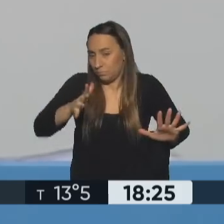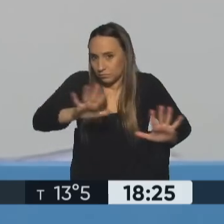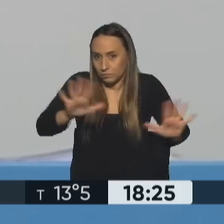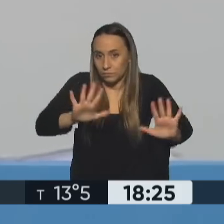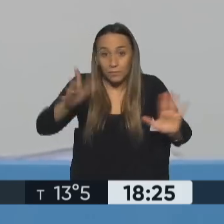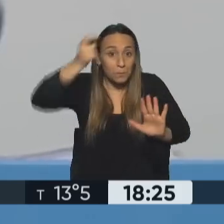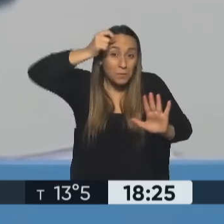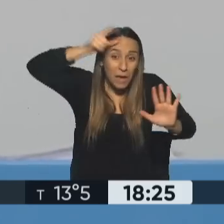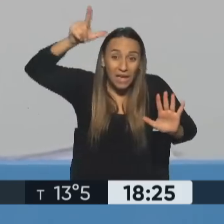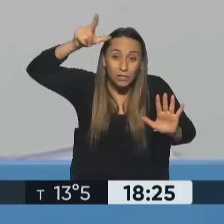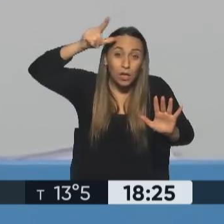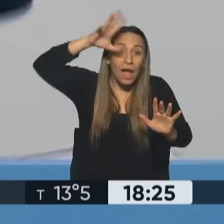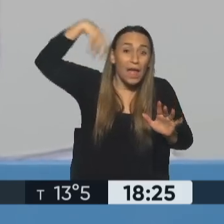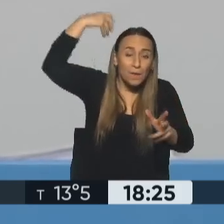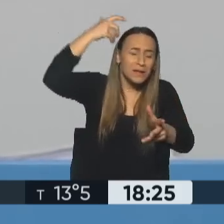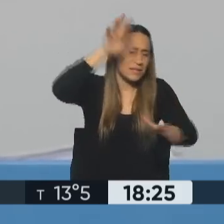imaginando y leyendo todo lo que hizo Evita,